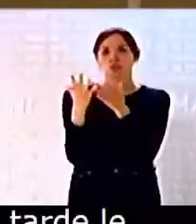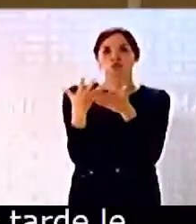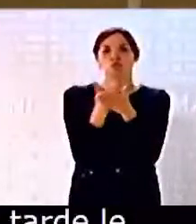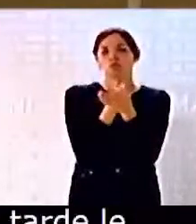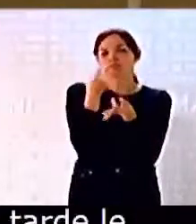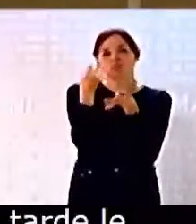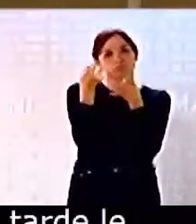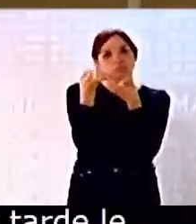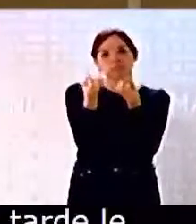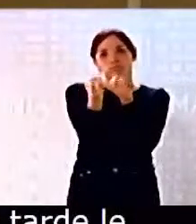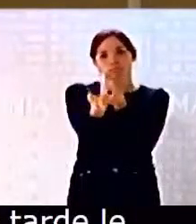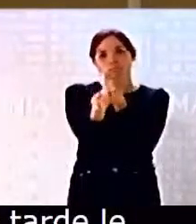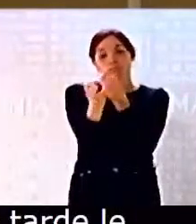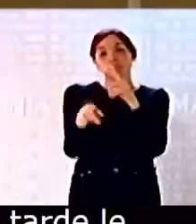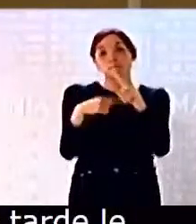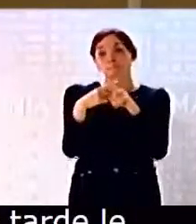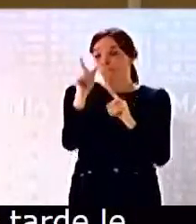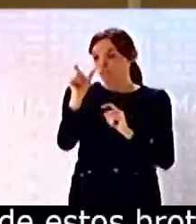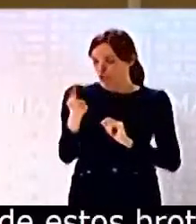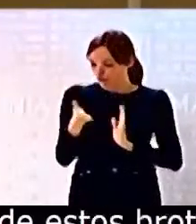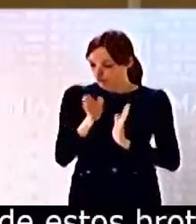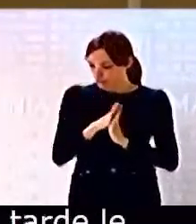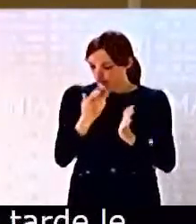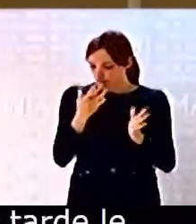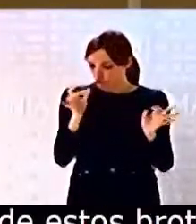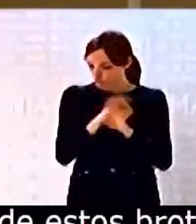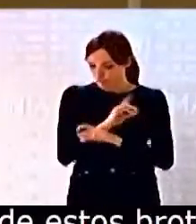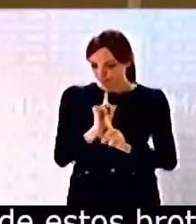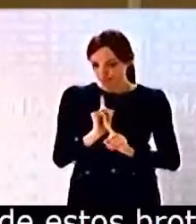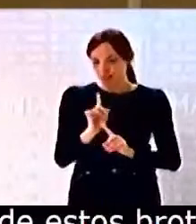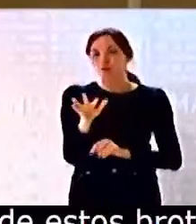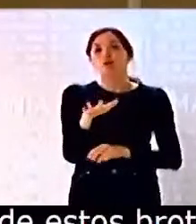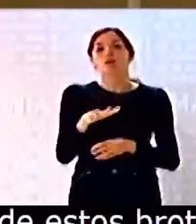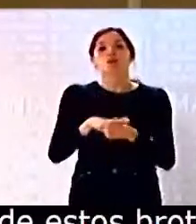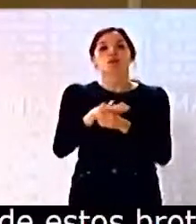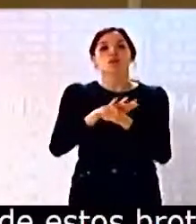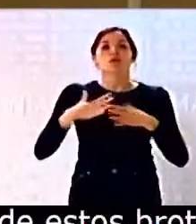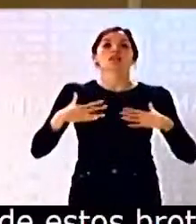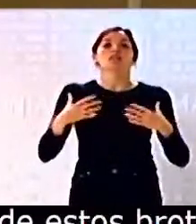brotes y el fallecido, si no me equivoco, es del área de salud de Cáceres.